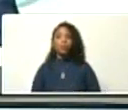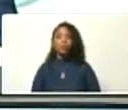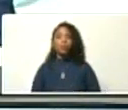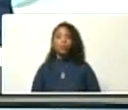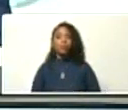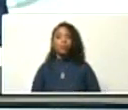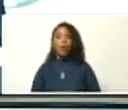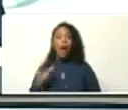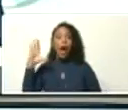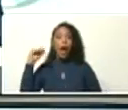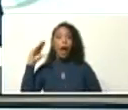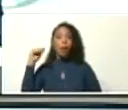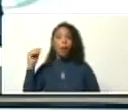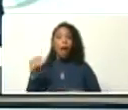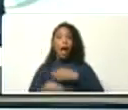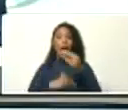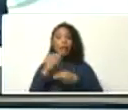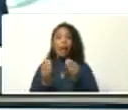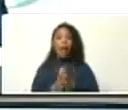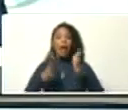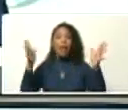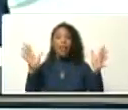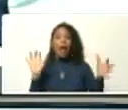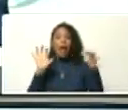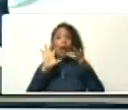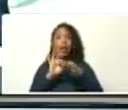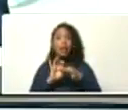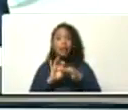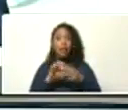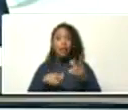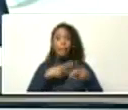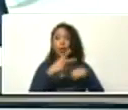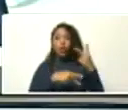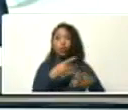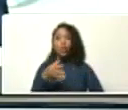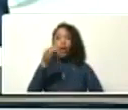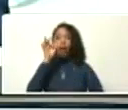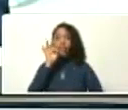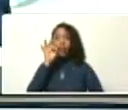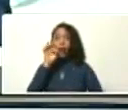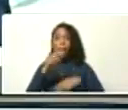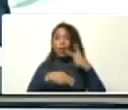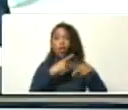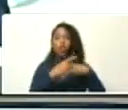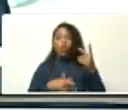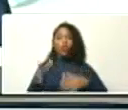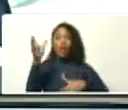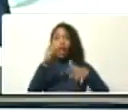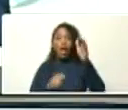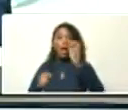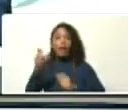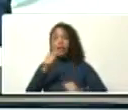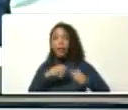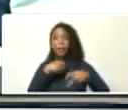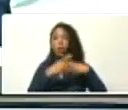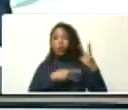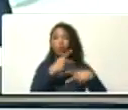Él habla de hacer grandes alianzas de productores de café, productores de leche, productores de